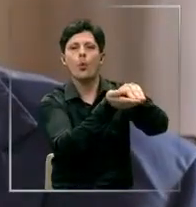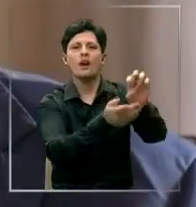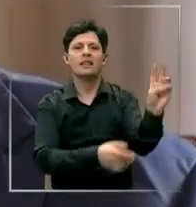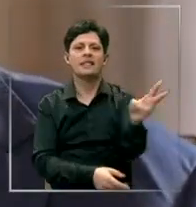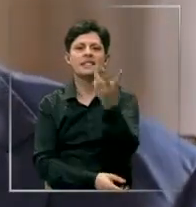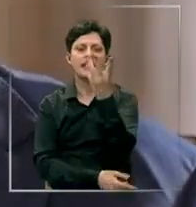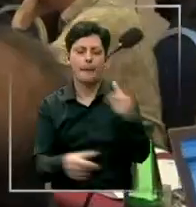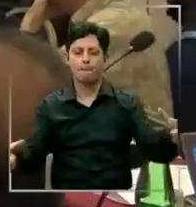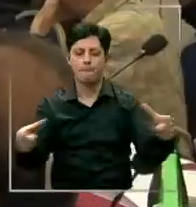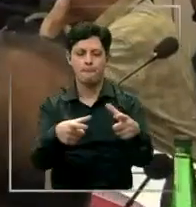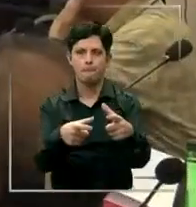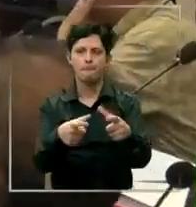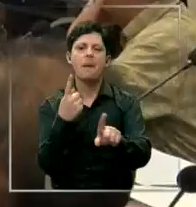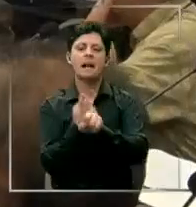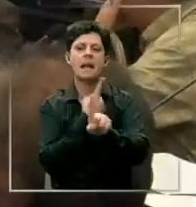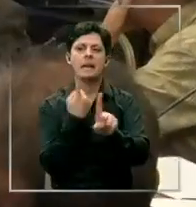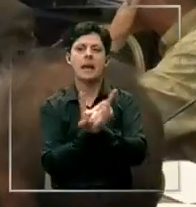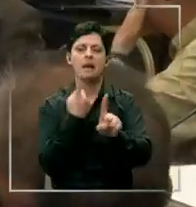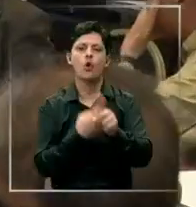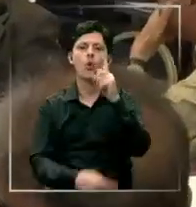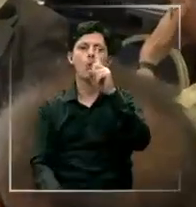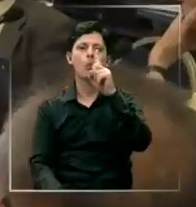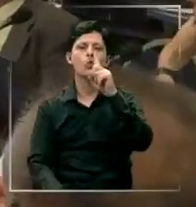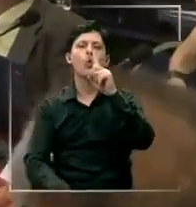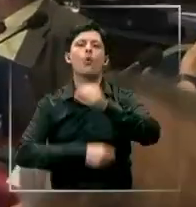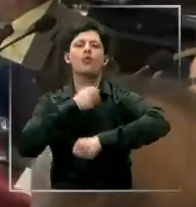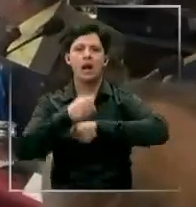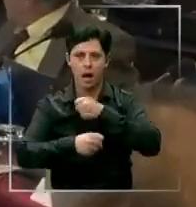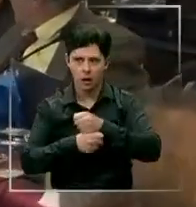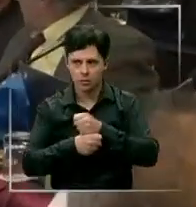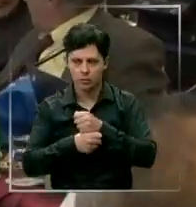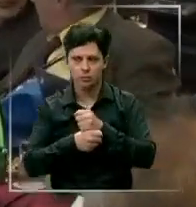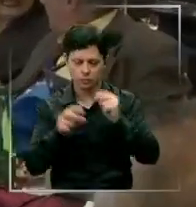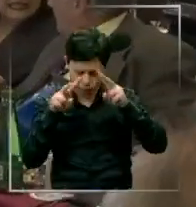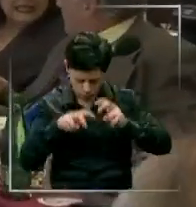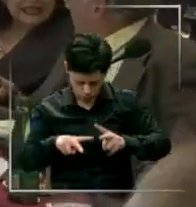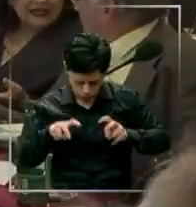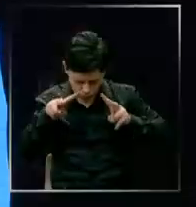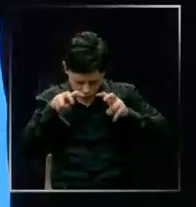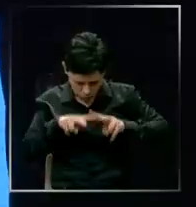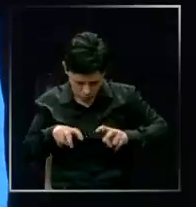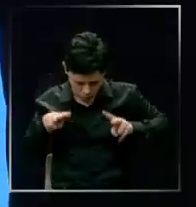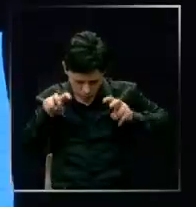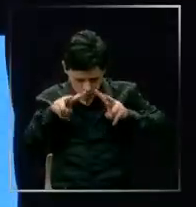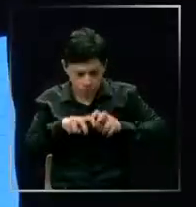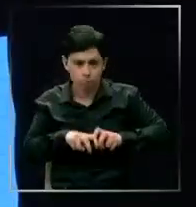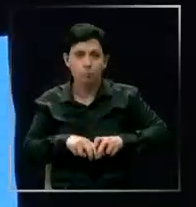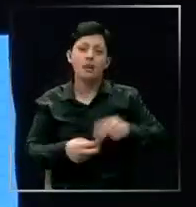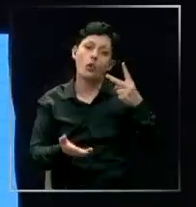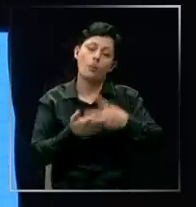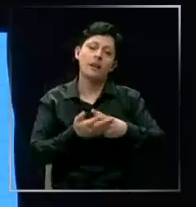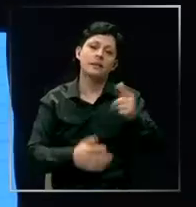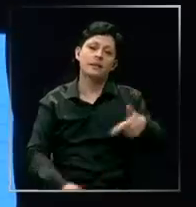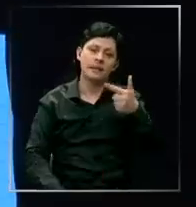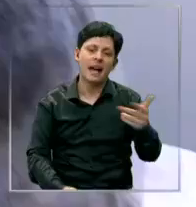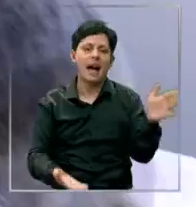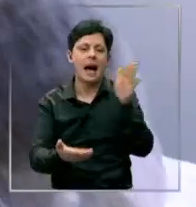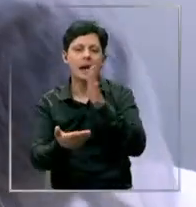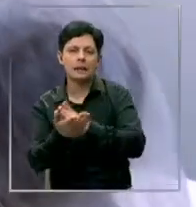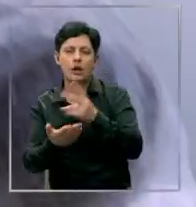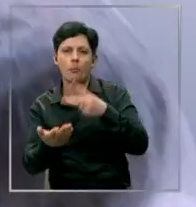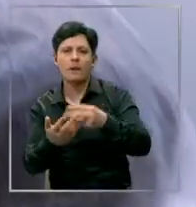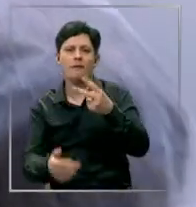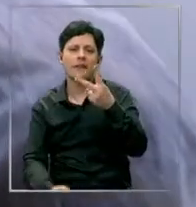tercer panel ahora ya. Un año supuestamente tomarían esos análisis pendientes, pero del 2017 al 2023